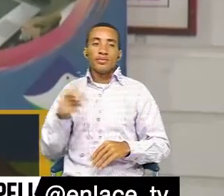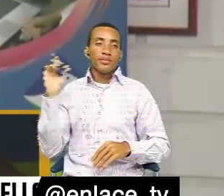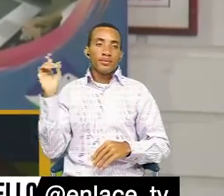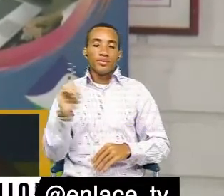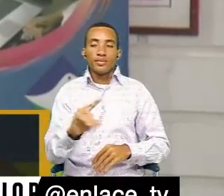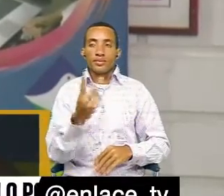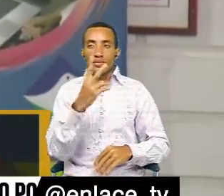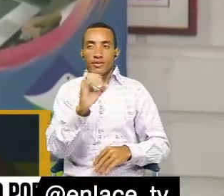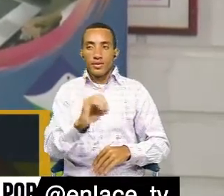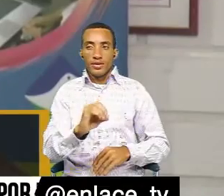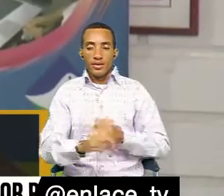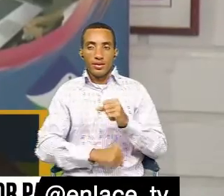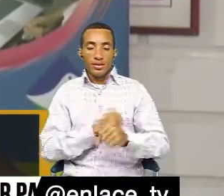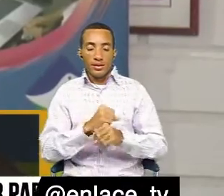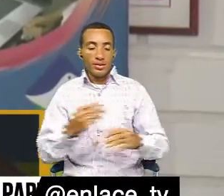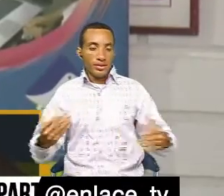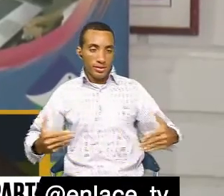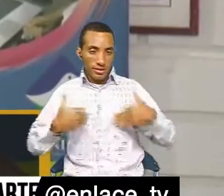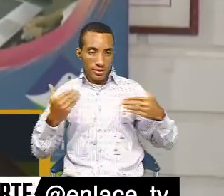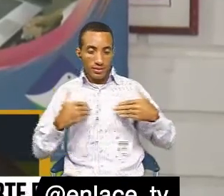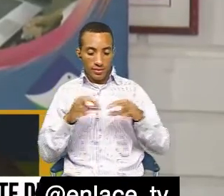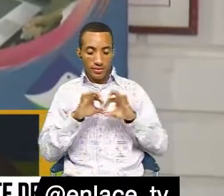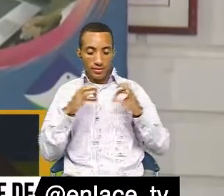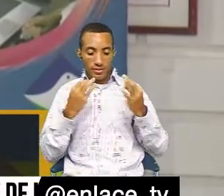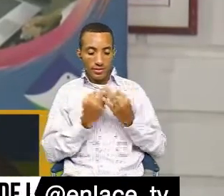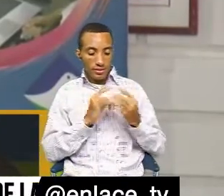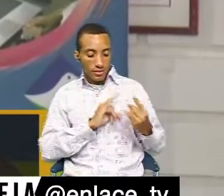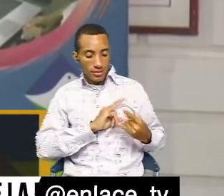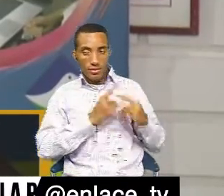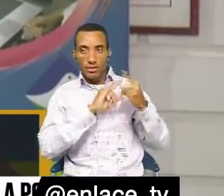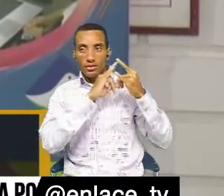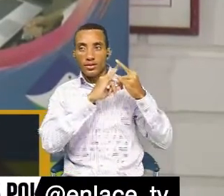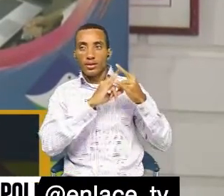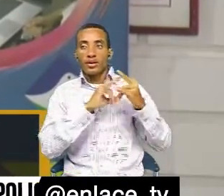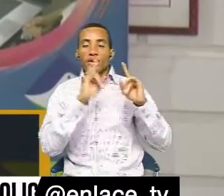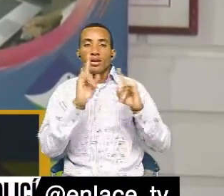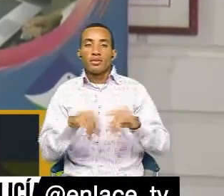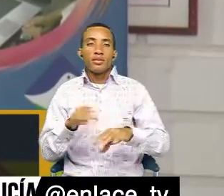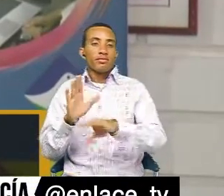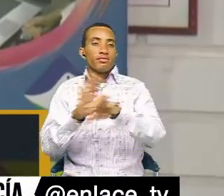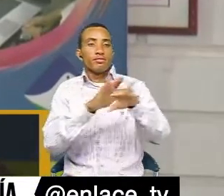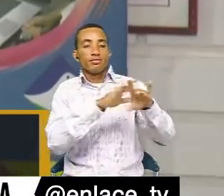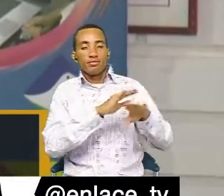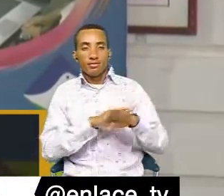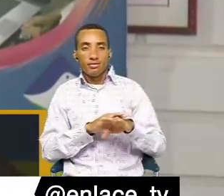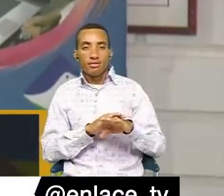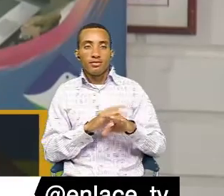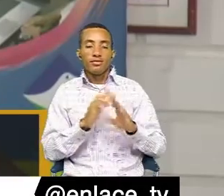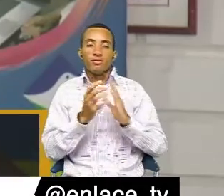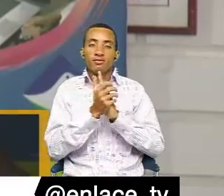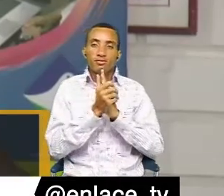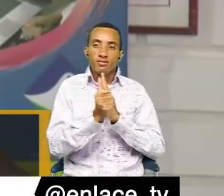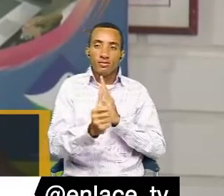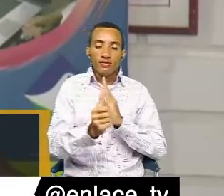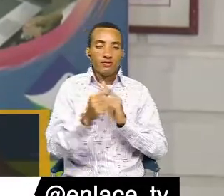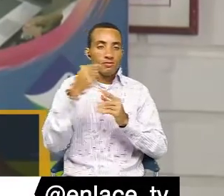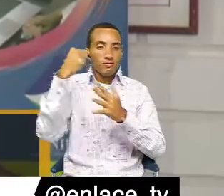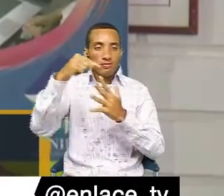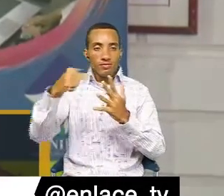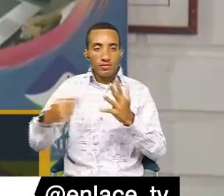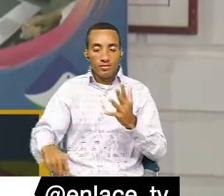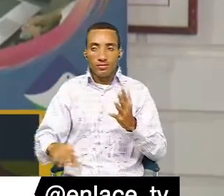con mucha alegría. La familia Intecoba ha sacado a relucir todo su talento, las diferentes áreas